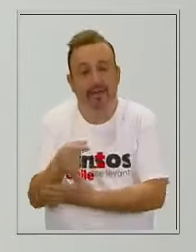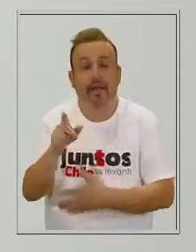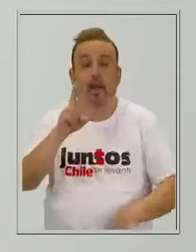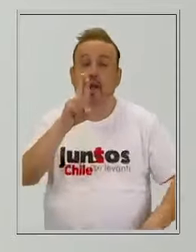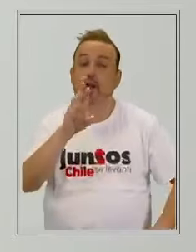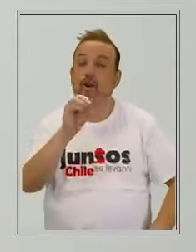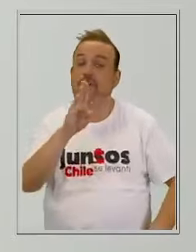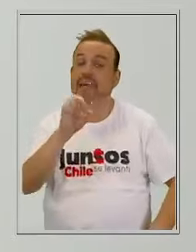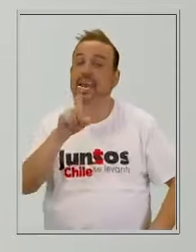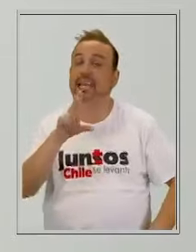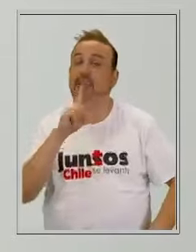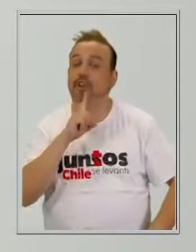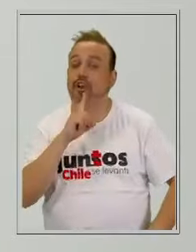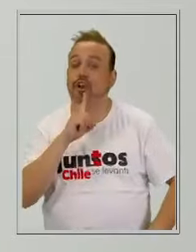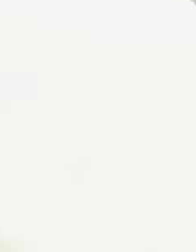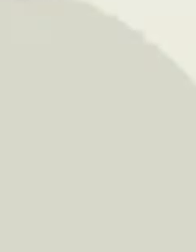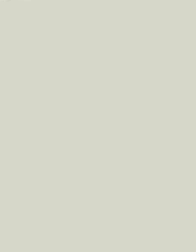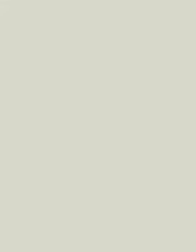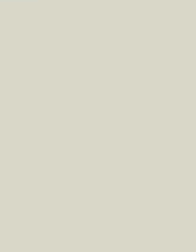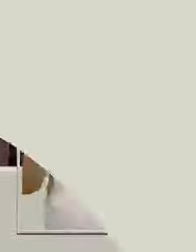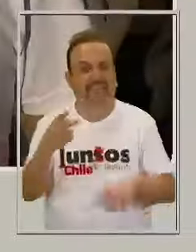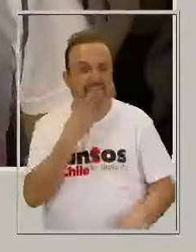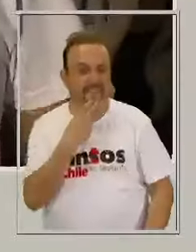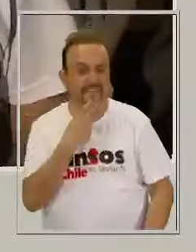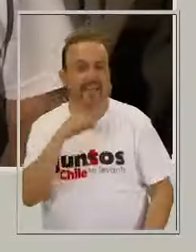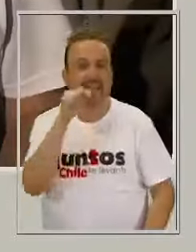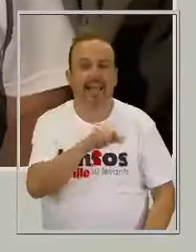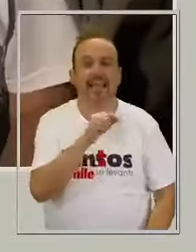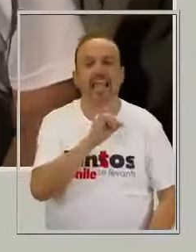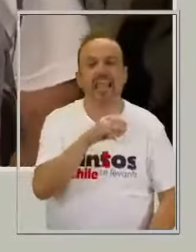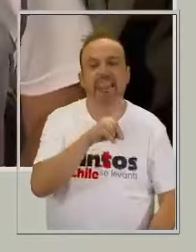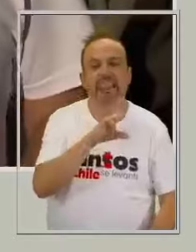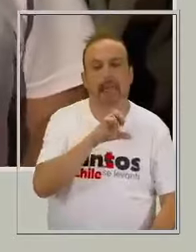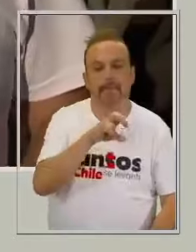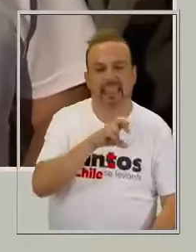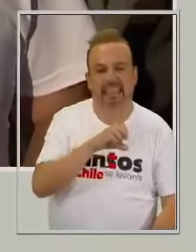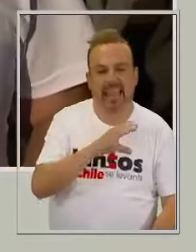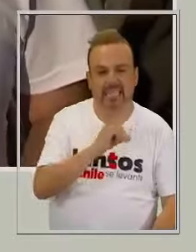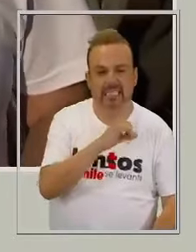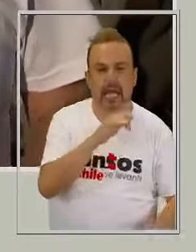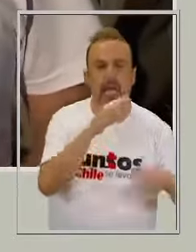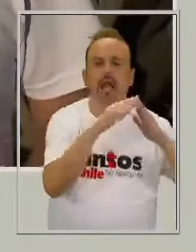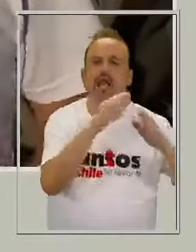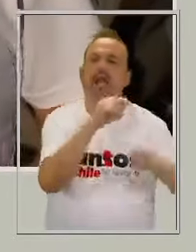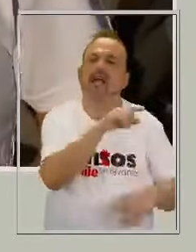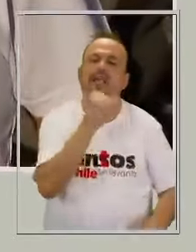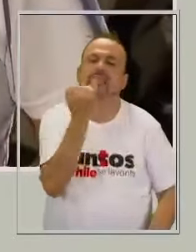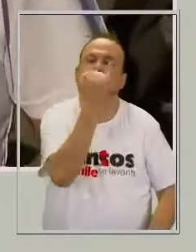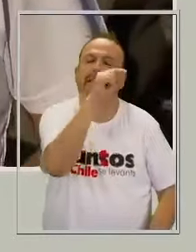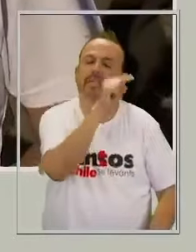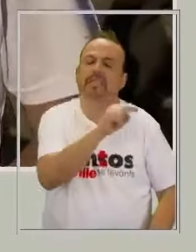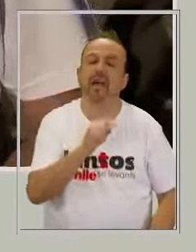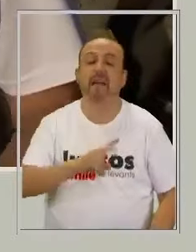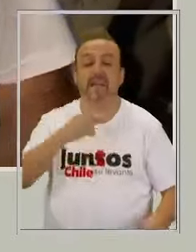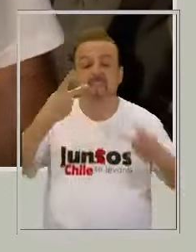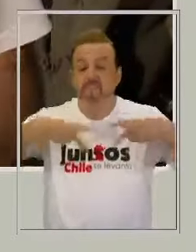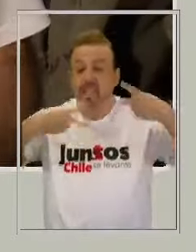Roberto Saá. Villa Independencia en Viña del Mar. Amigo mío, te mando un abrazo enorme. Cuéntanos.